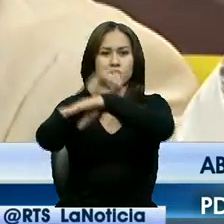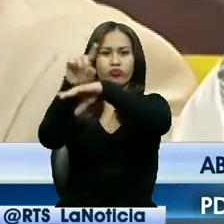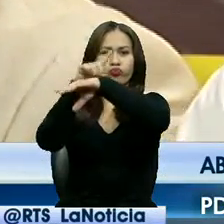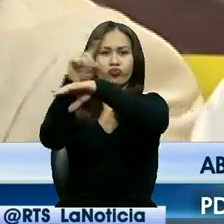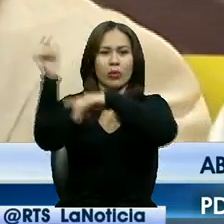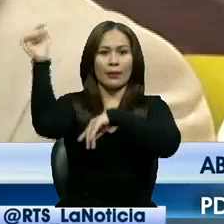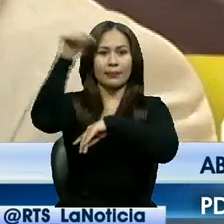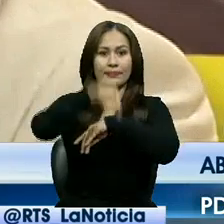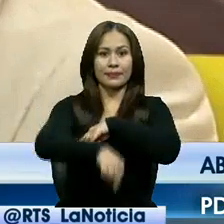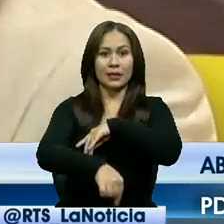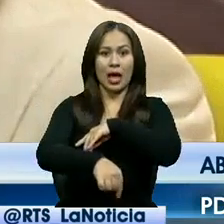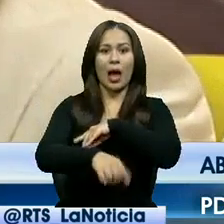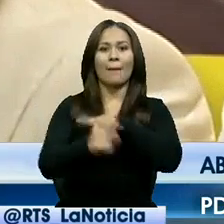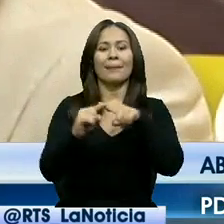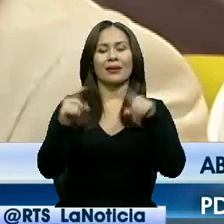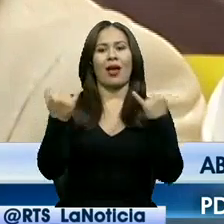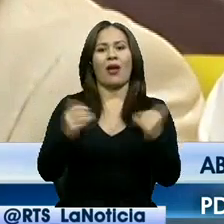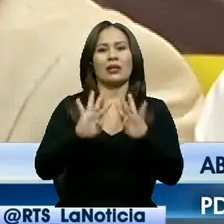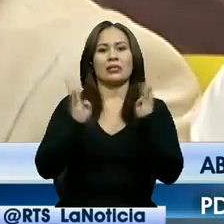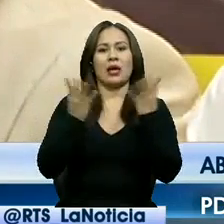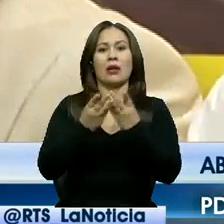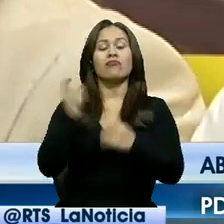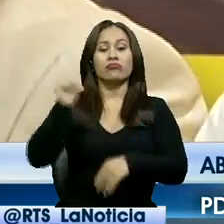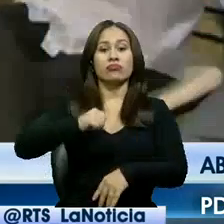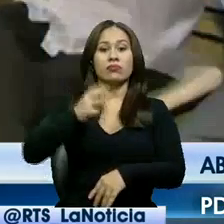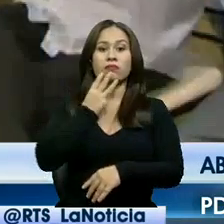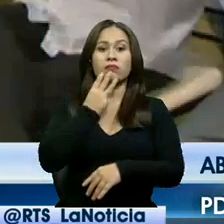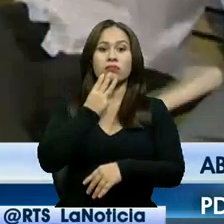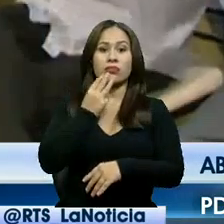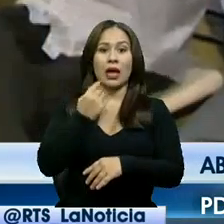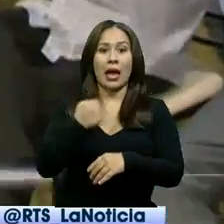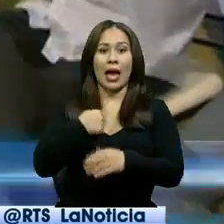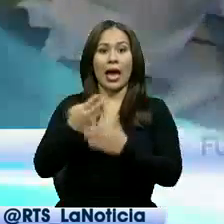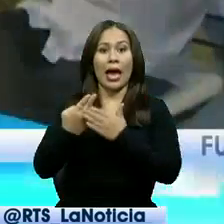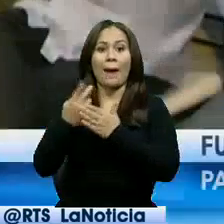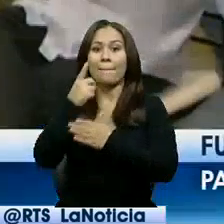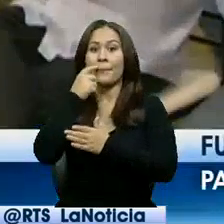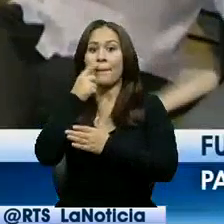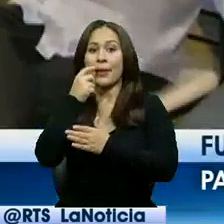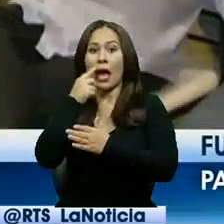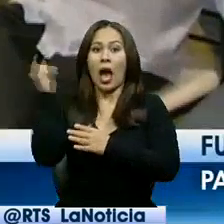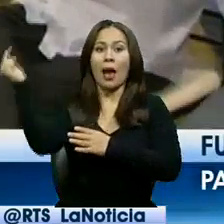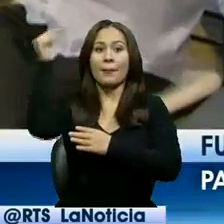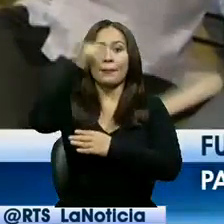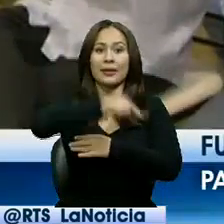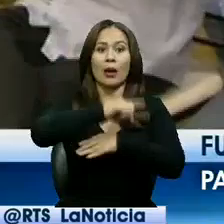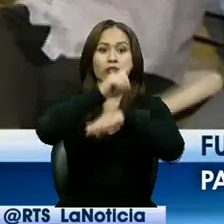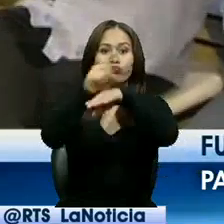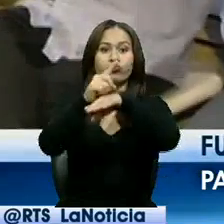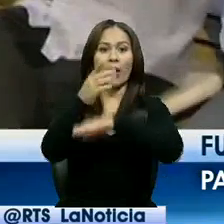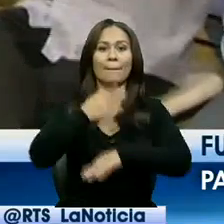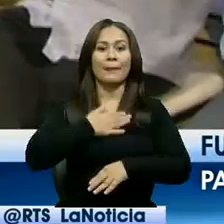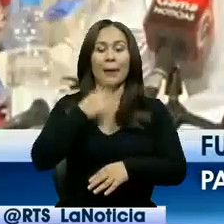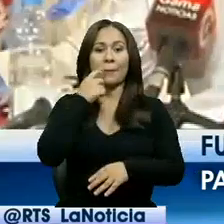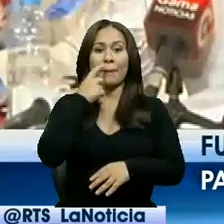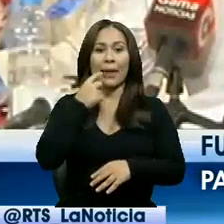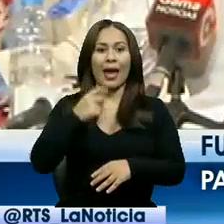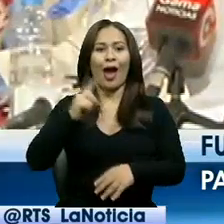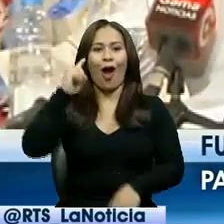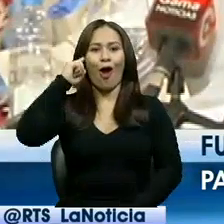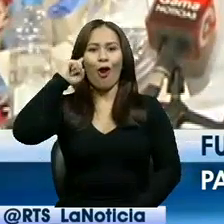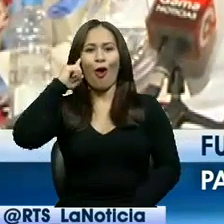helicóptero. Abdalá Bucaram volverá en helicóptero. Abdalá Bucaram indicó que el loco que ama cuenta las horas